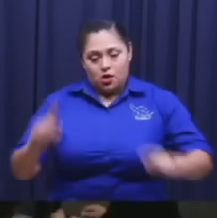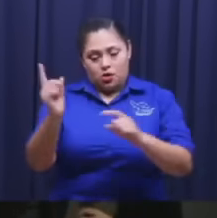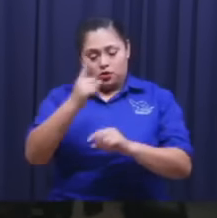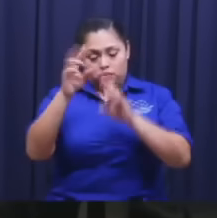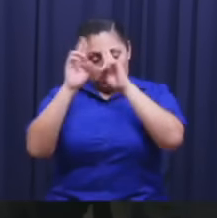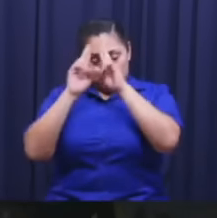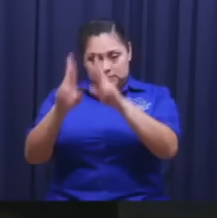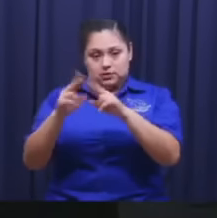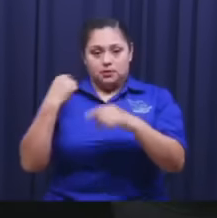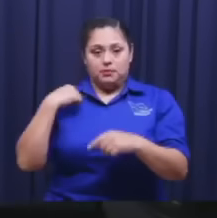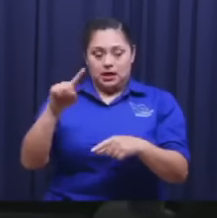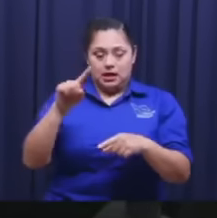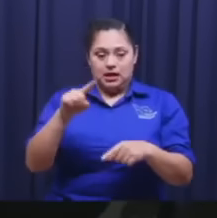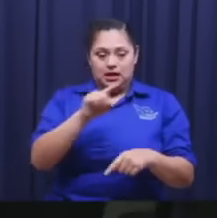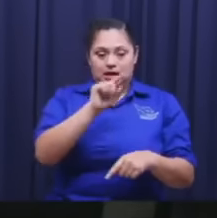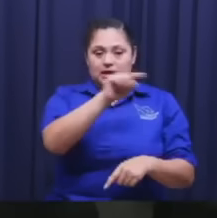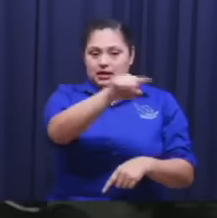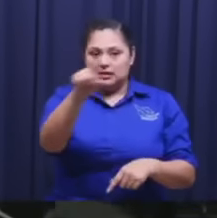con todo respeto para ese movimiento,